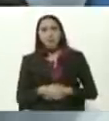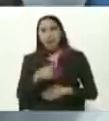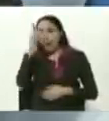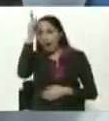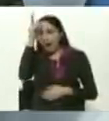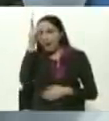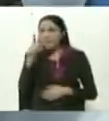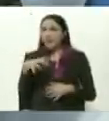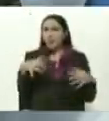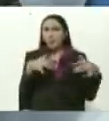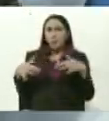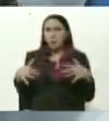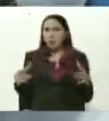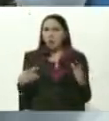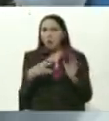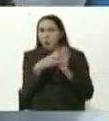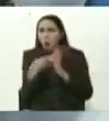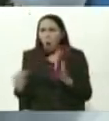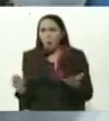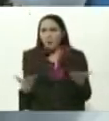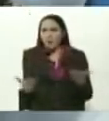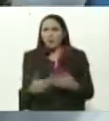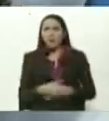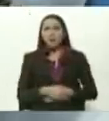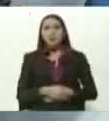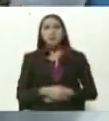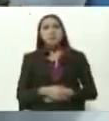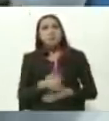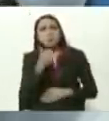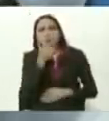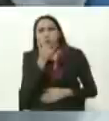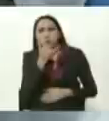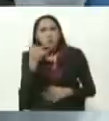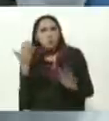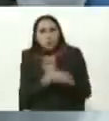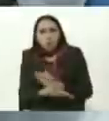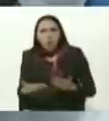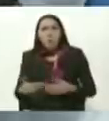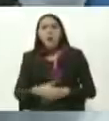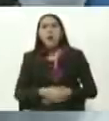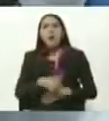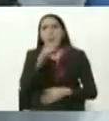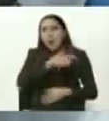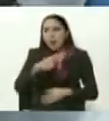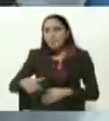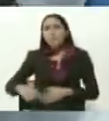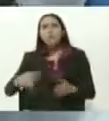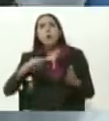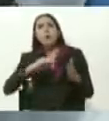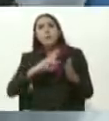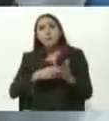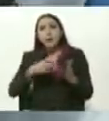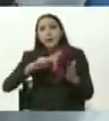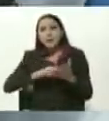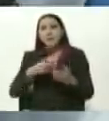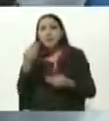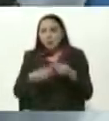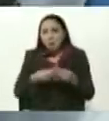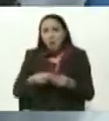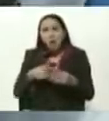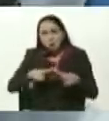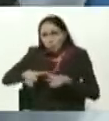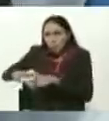O quieren copiar también lo que le pasan a los palestinos en los territorios ocupados por Israel,